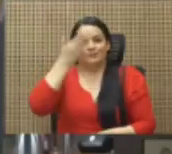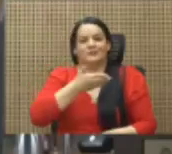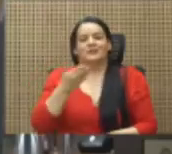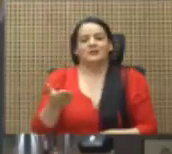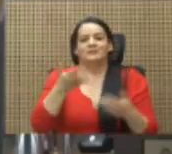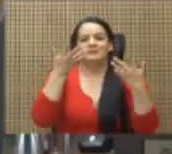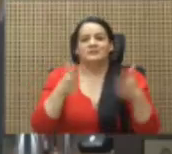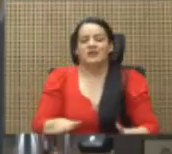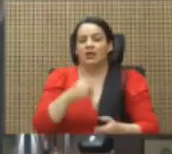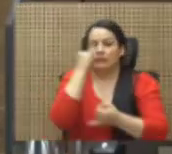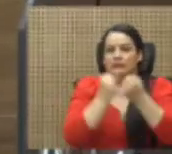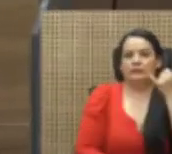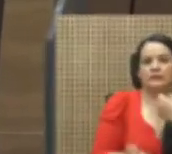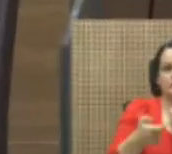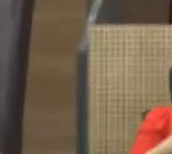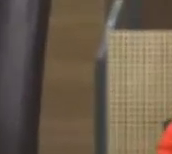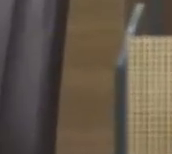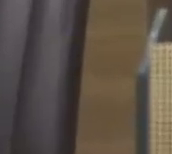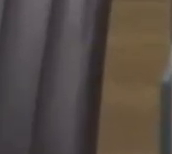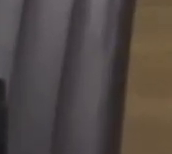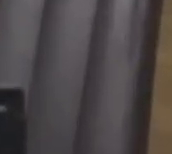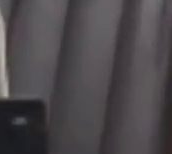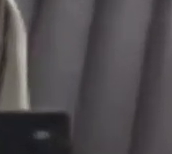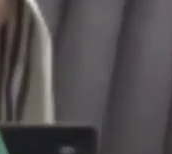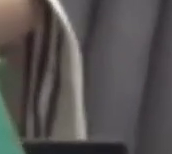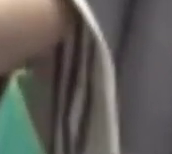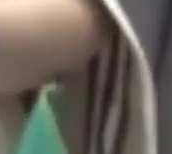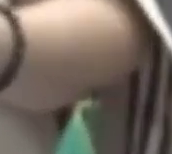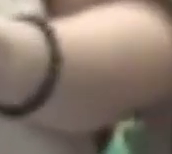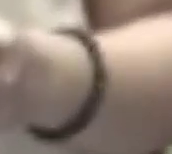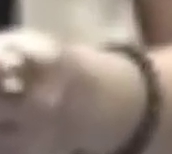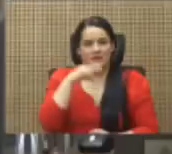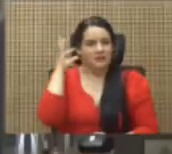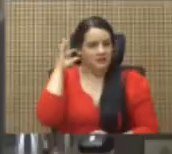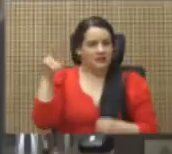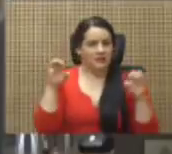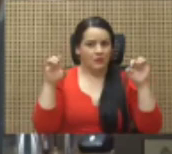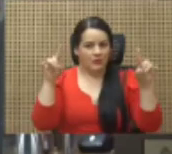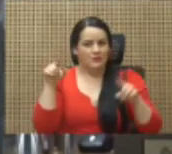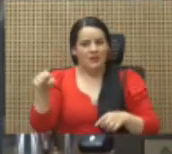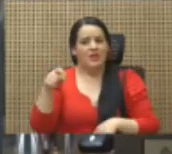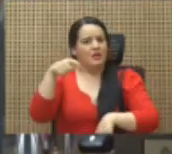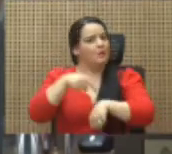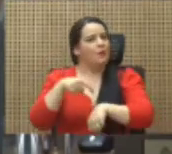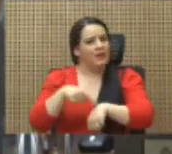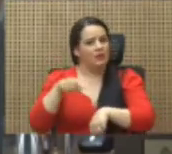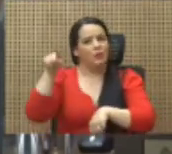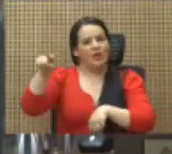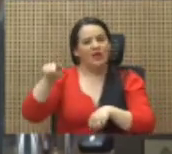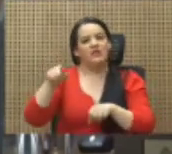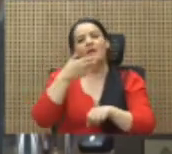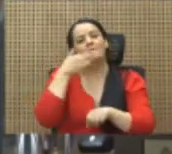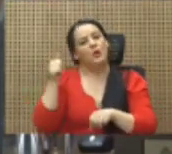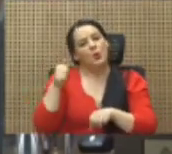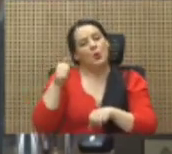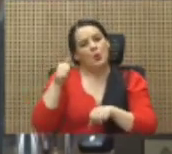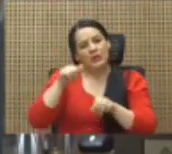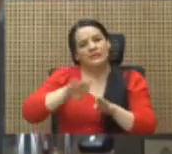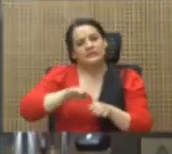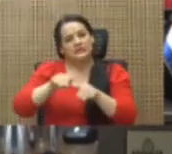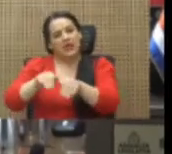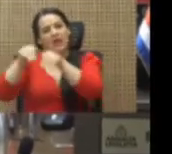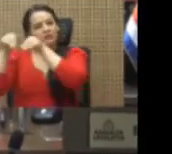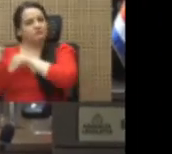ya se acabó el tiempo que disponía doña Catarina y que ya es el momento que dé un paso al lado para el bien del